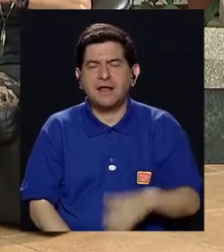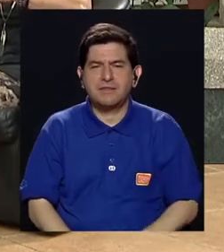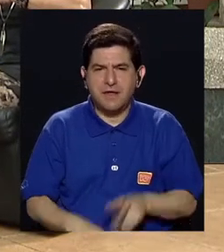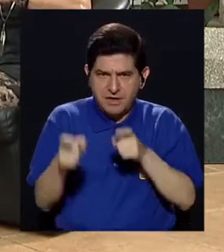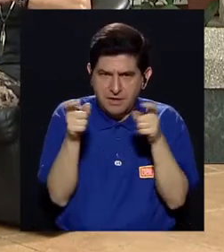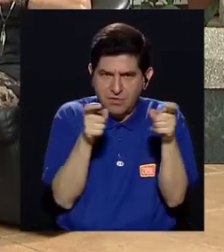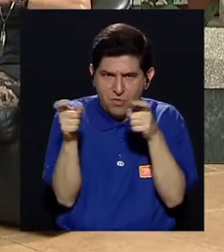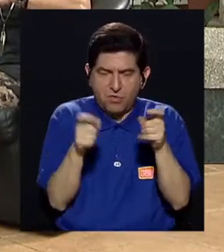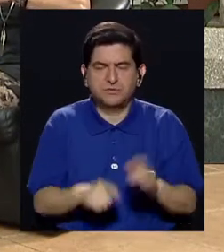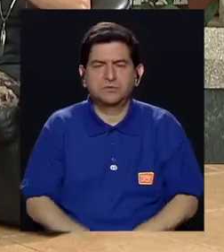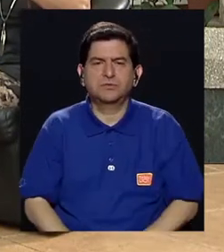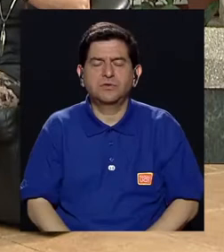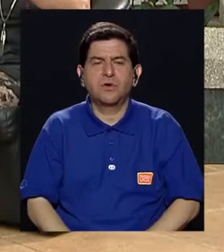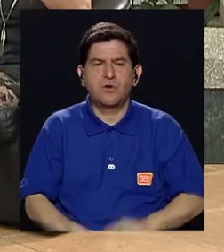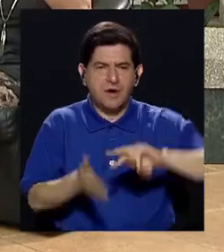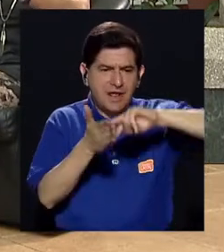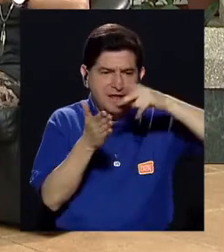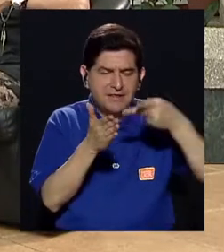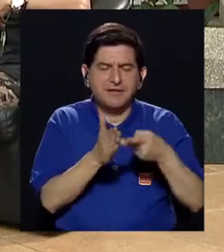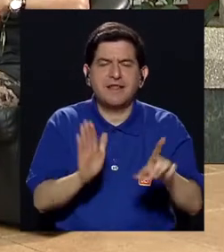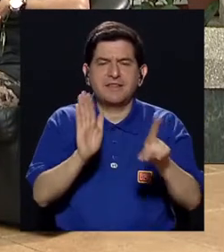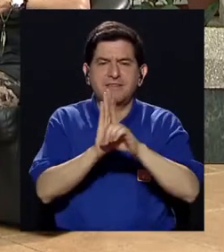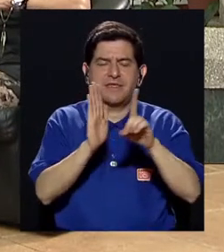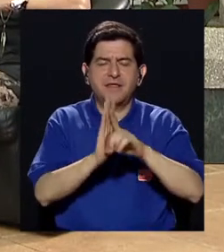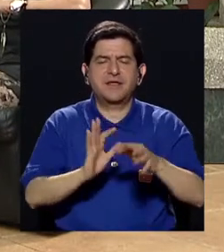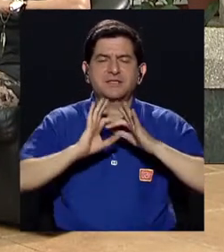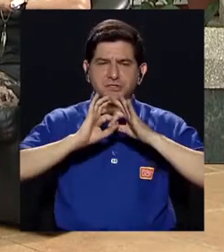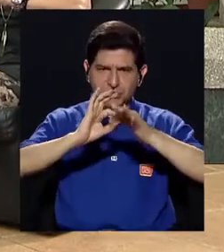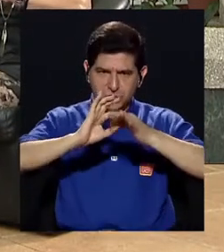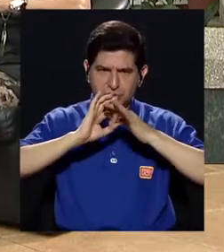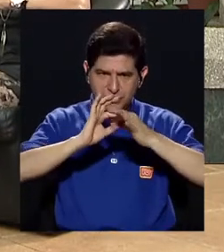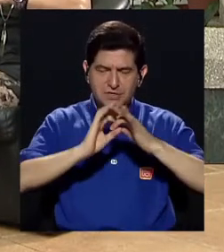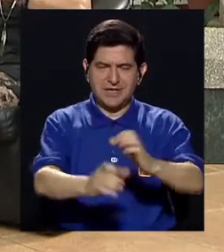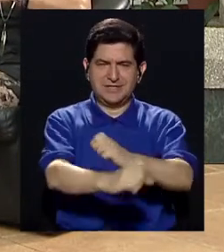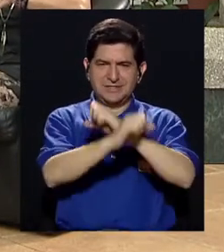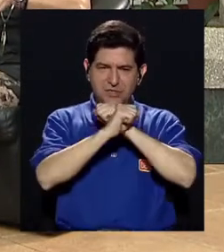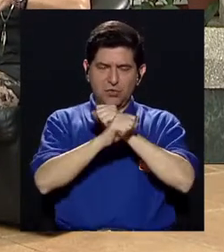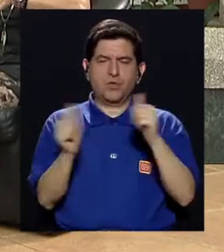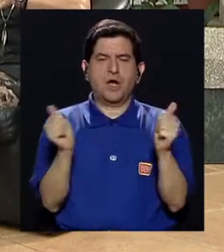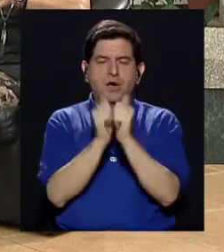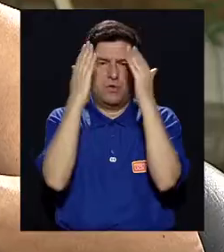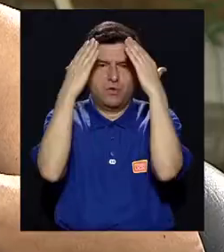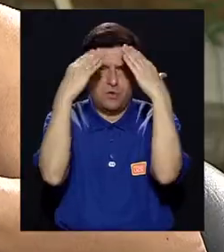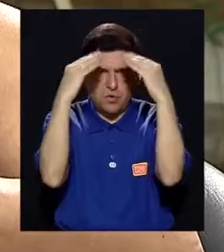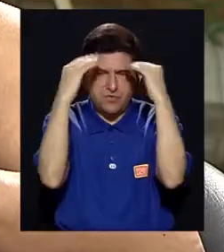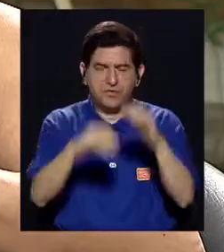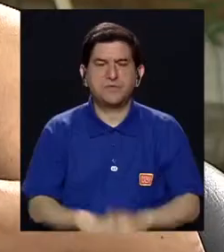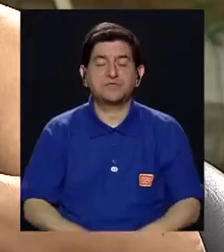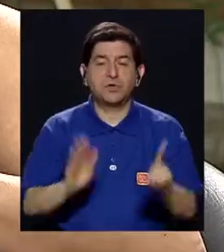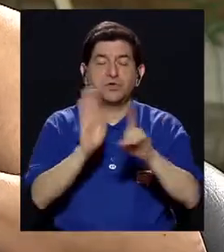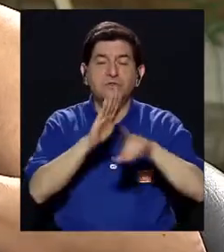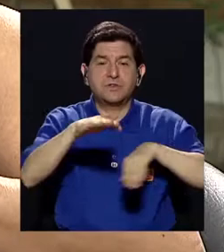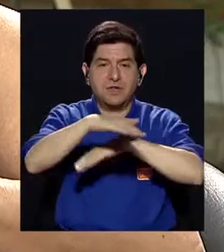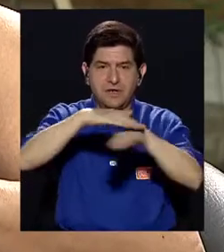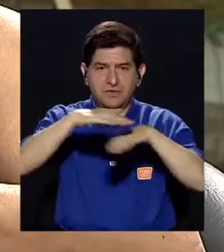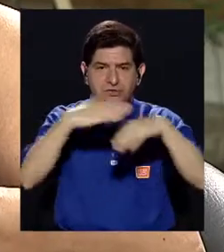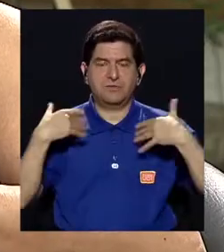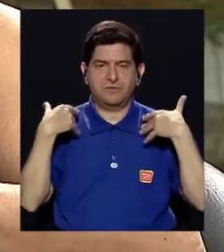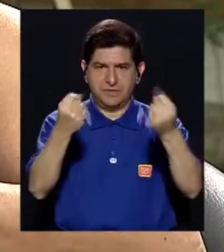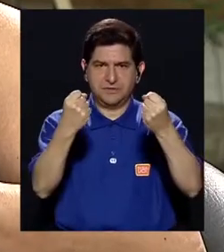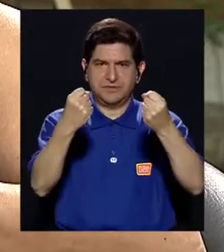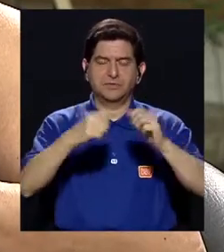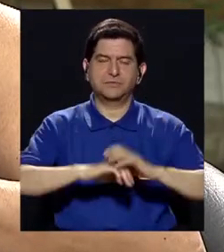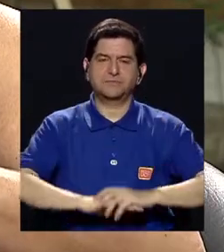rector de cómo estamos definiendo el derecho a una sexualidad segura e informada como derecho fundamental en salud.